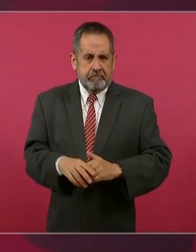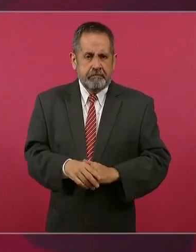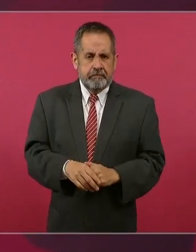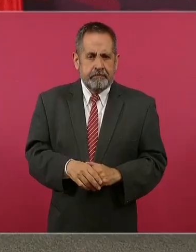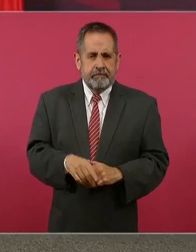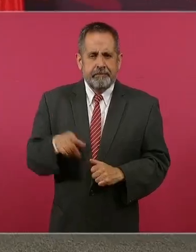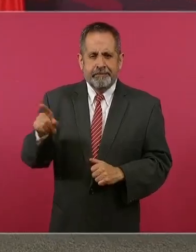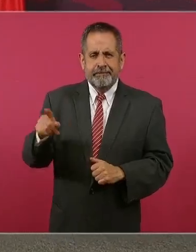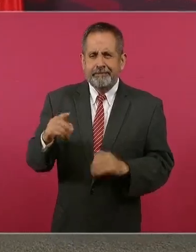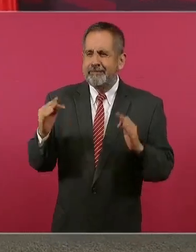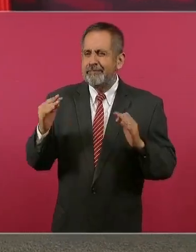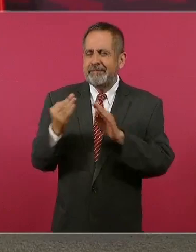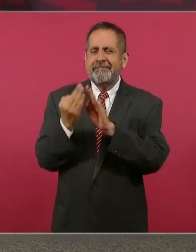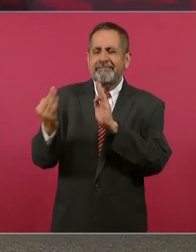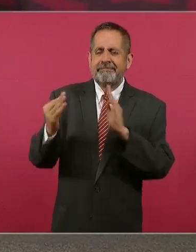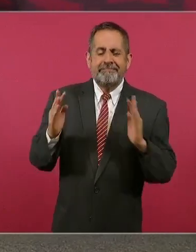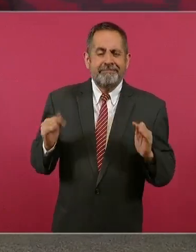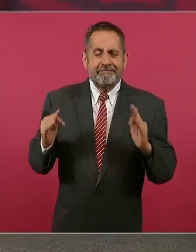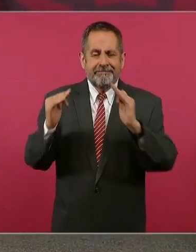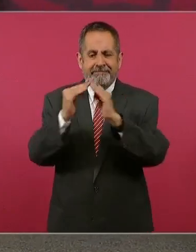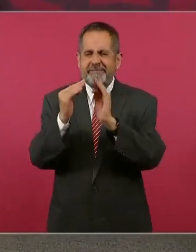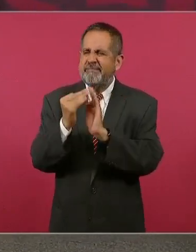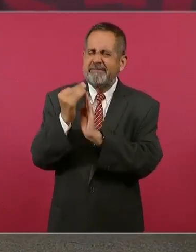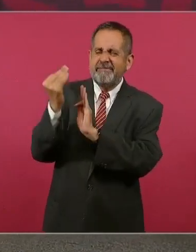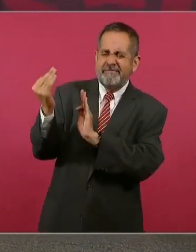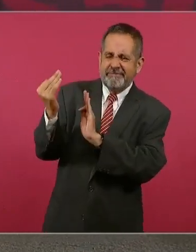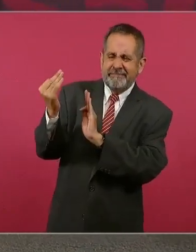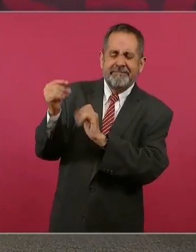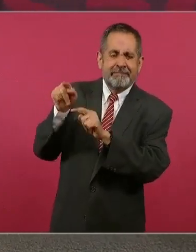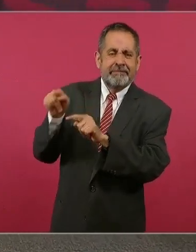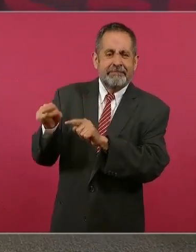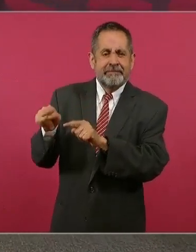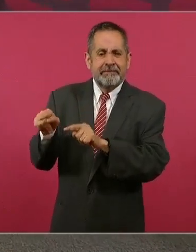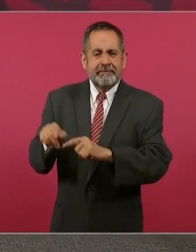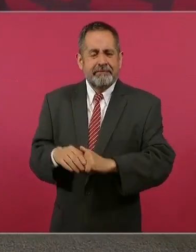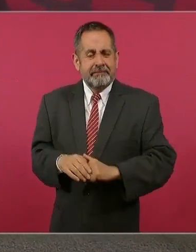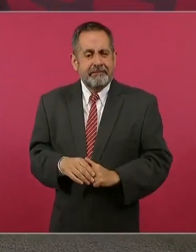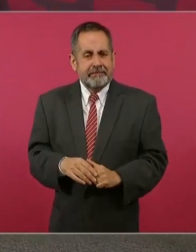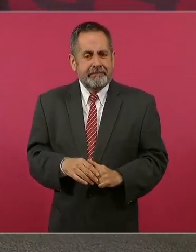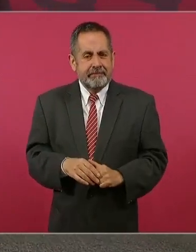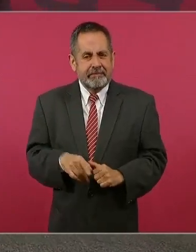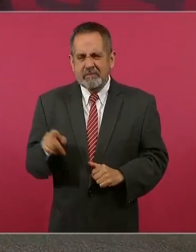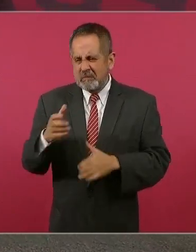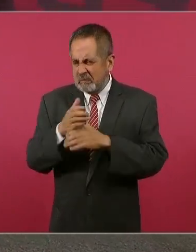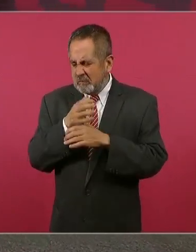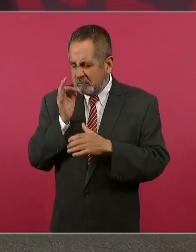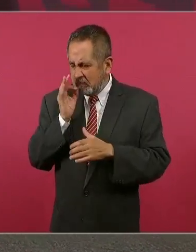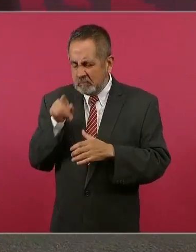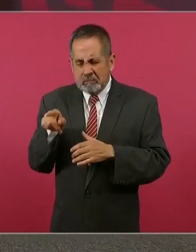en el Templo Mayor, en un café,